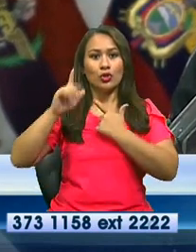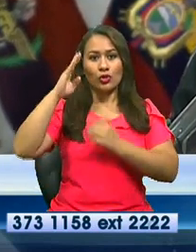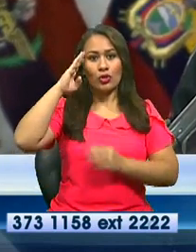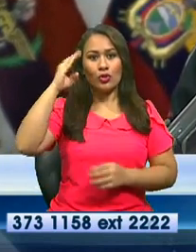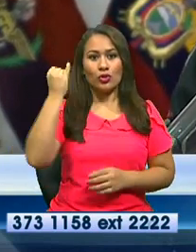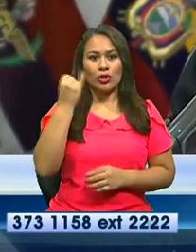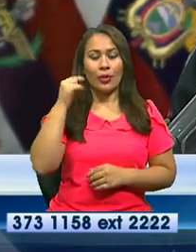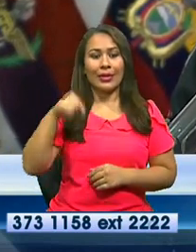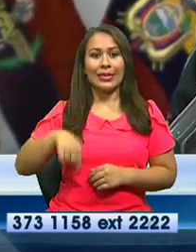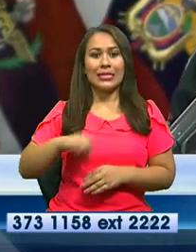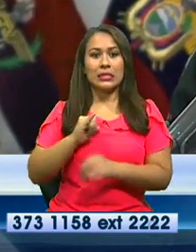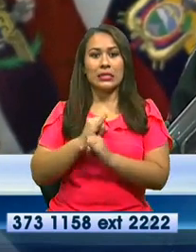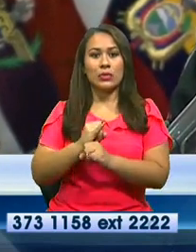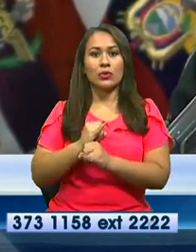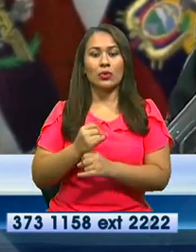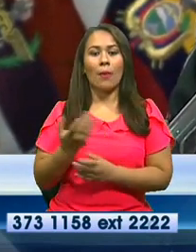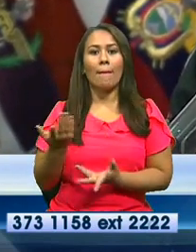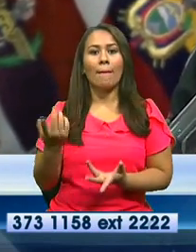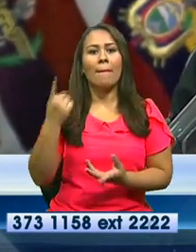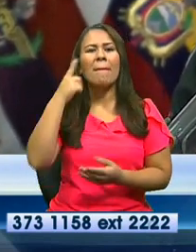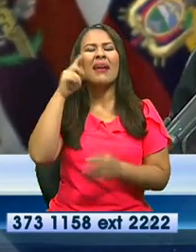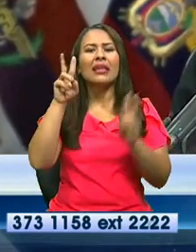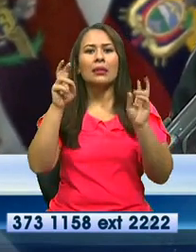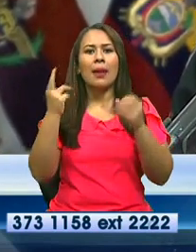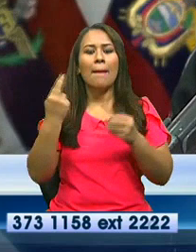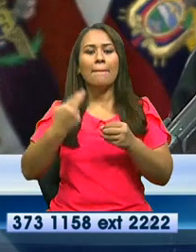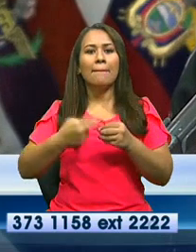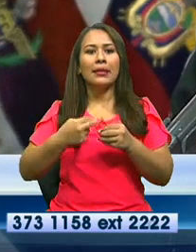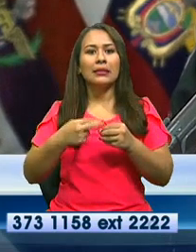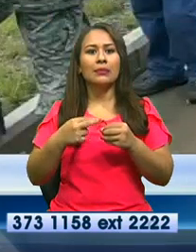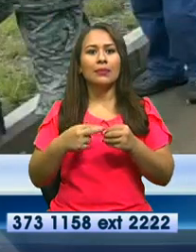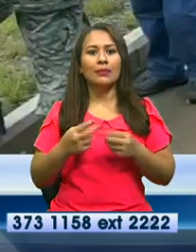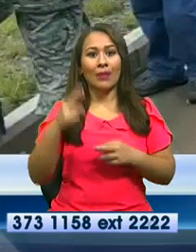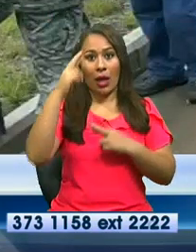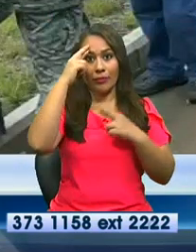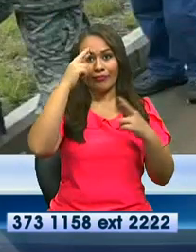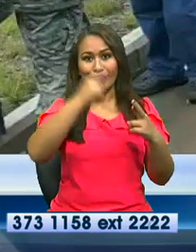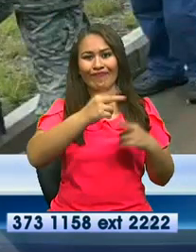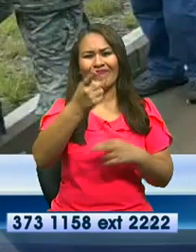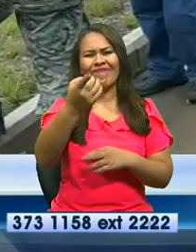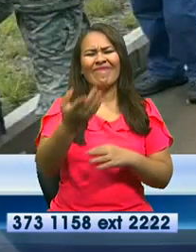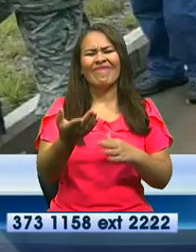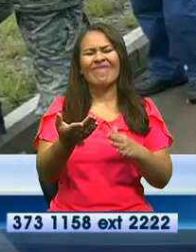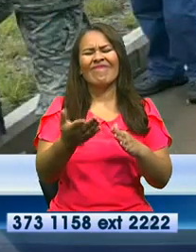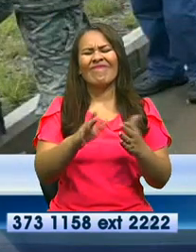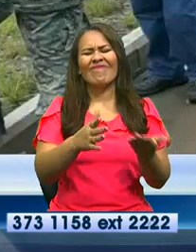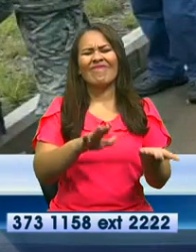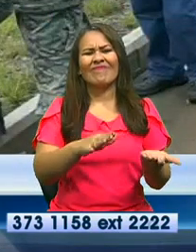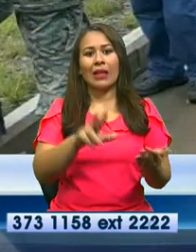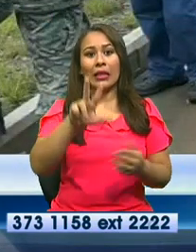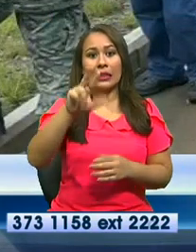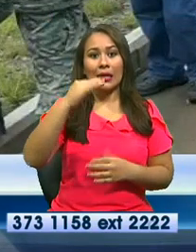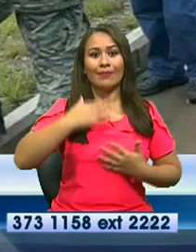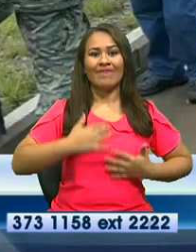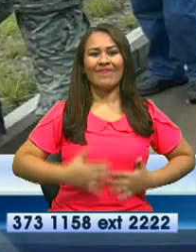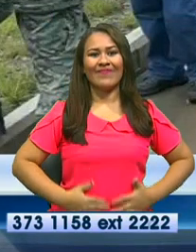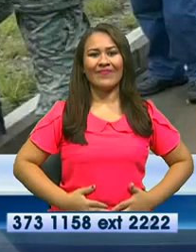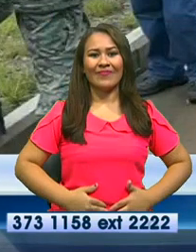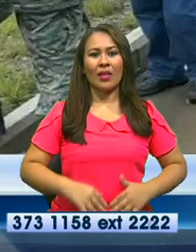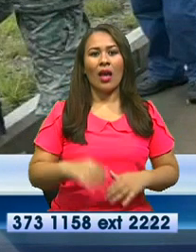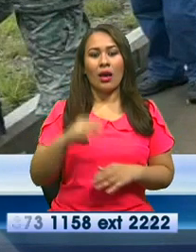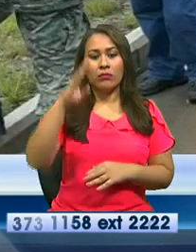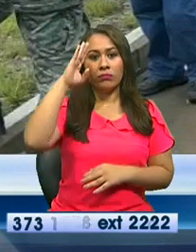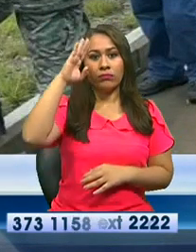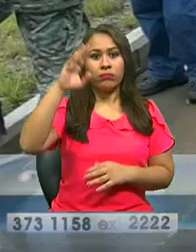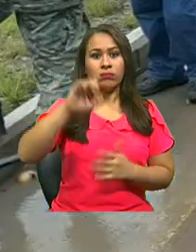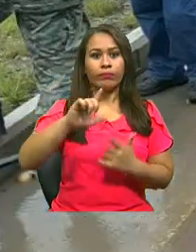institución con la finalidad de participar en un acto conmemorativo. En el accidente fallecieron 3 uniformados y otros 19